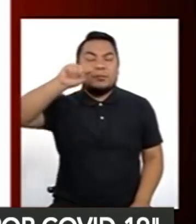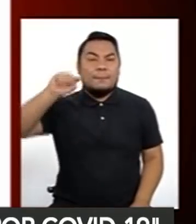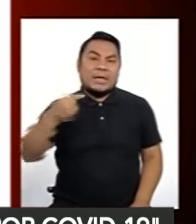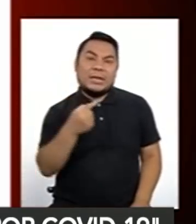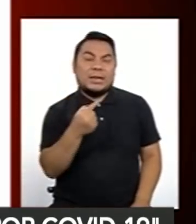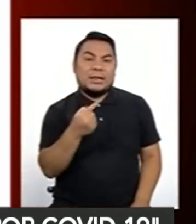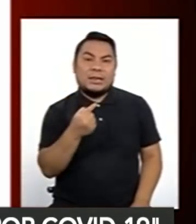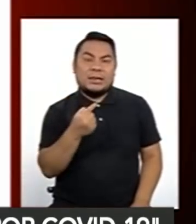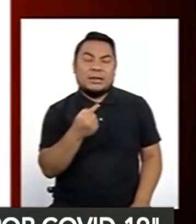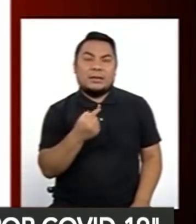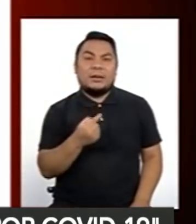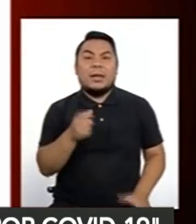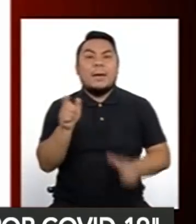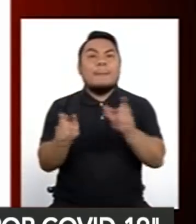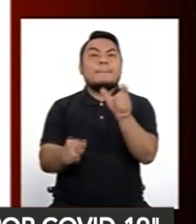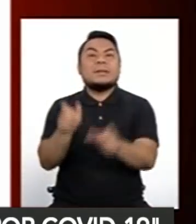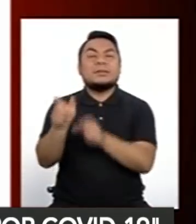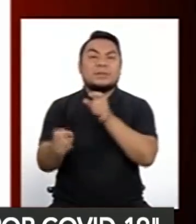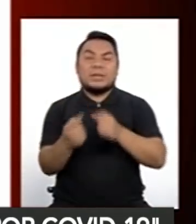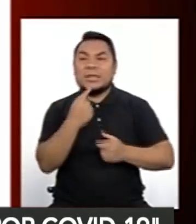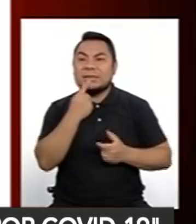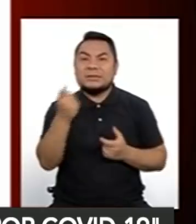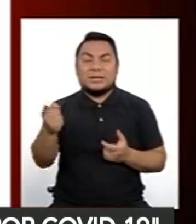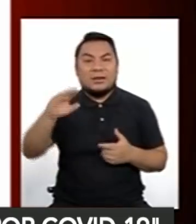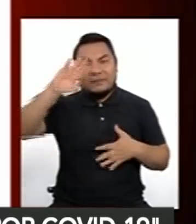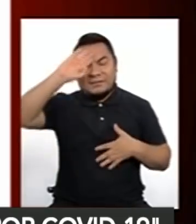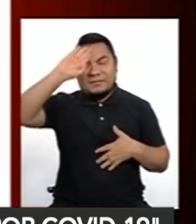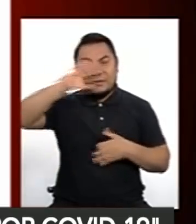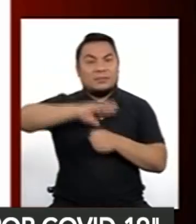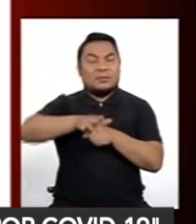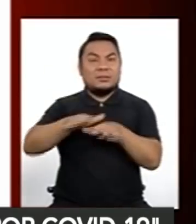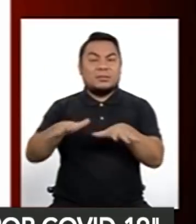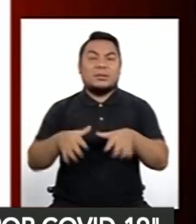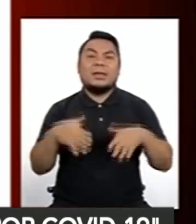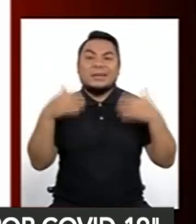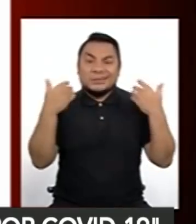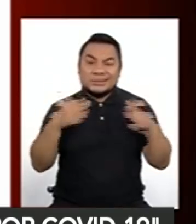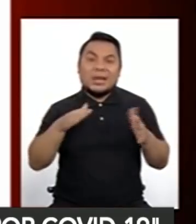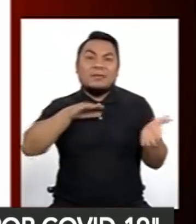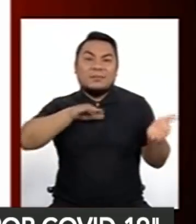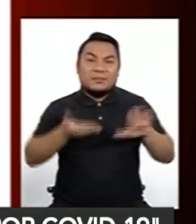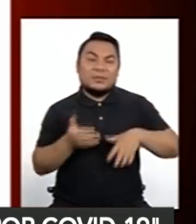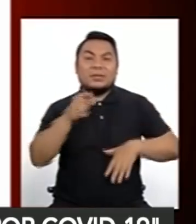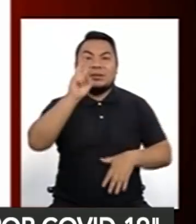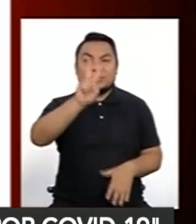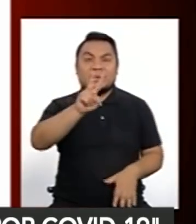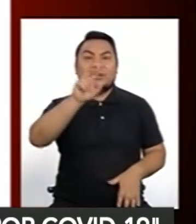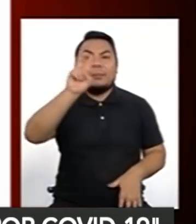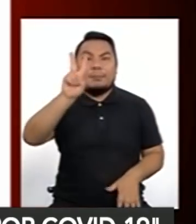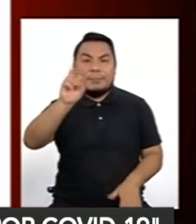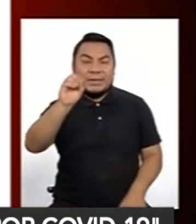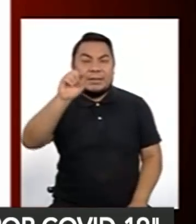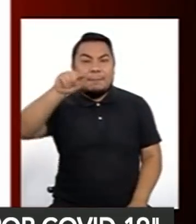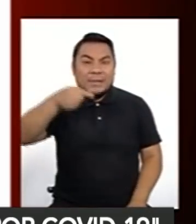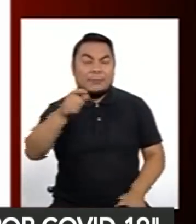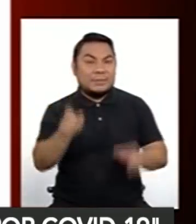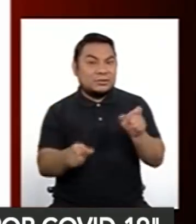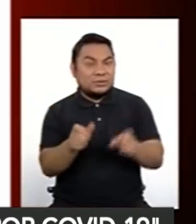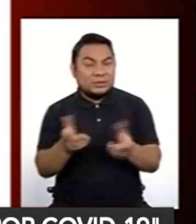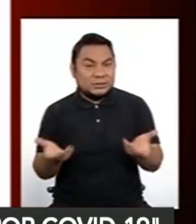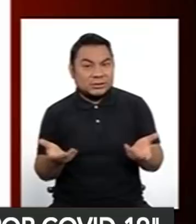3.200.000 personas que están contagiadas y que ya han fallecido 220.000